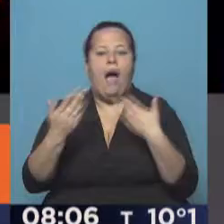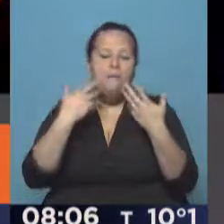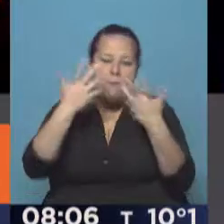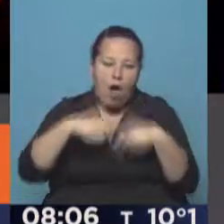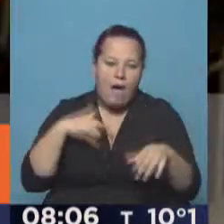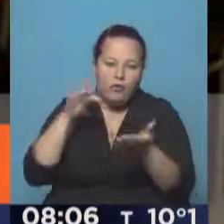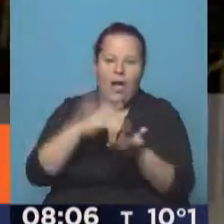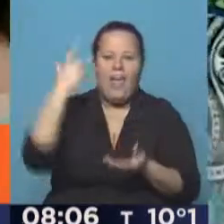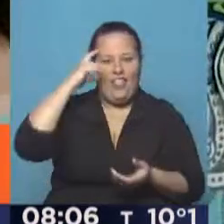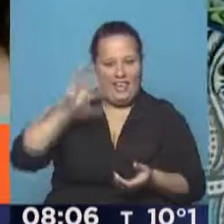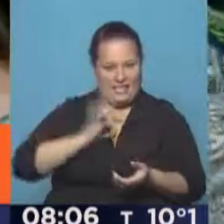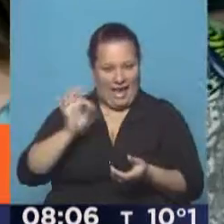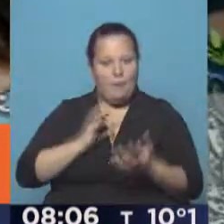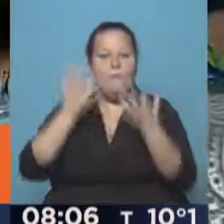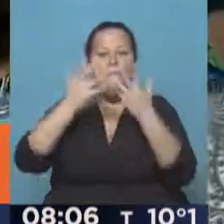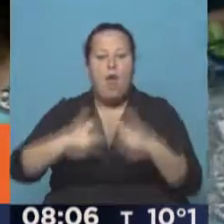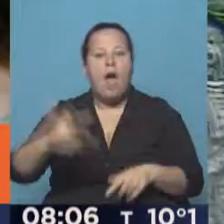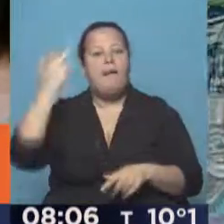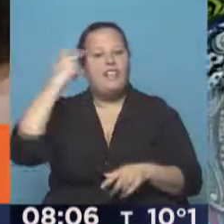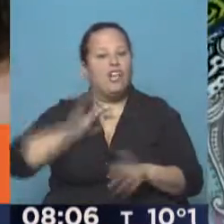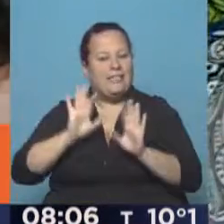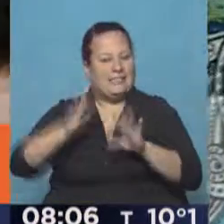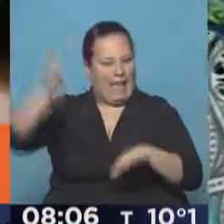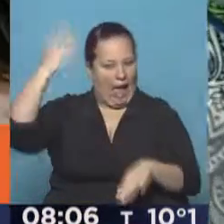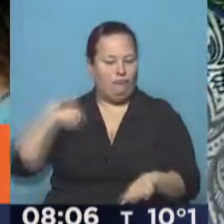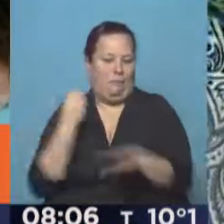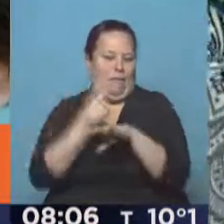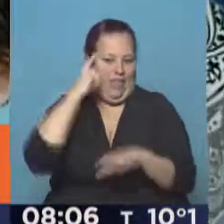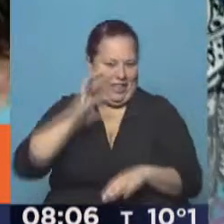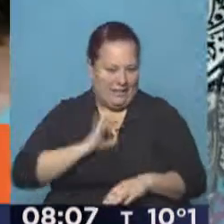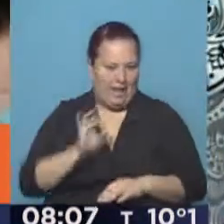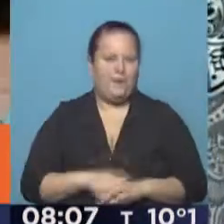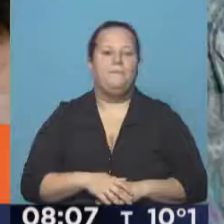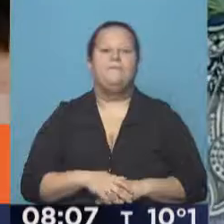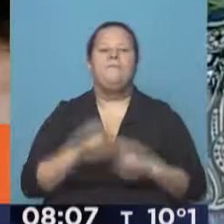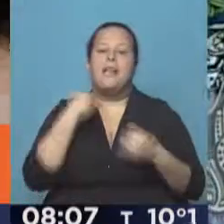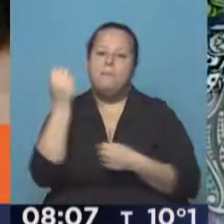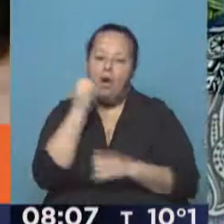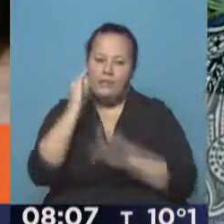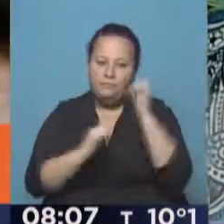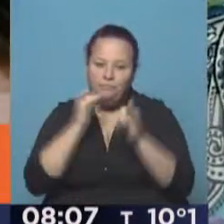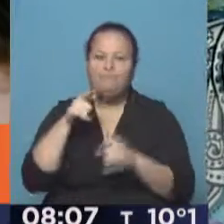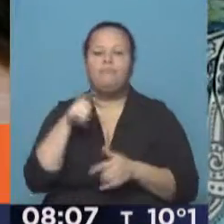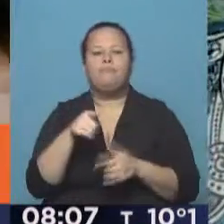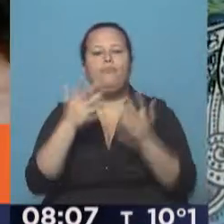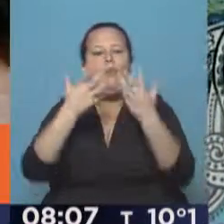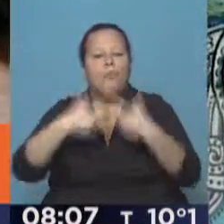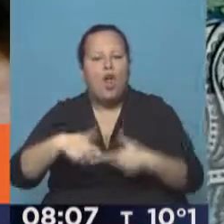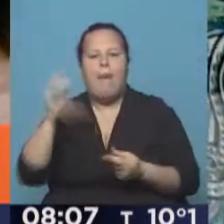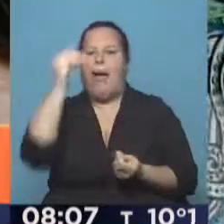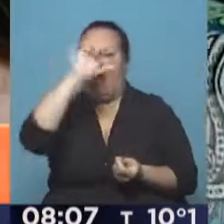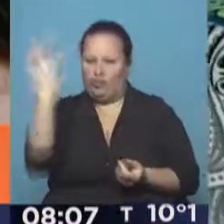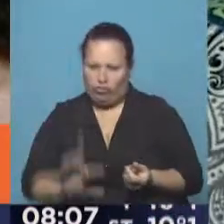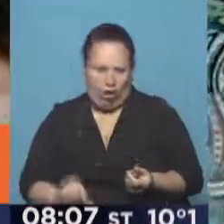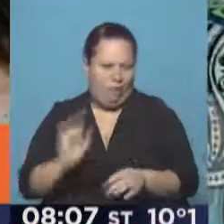programa hace 10 años pero el programa hace 18 años que está en vigencia lo que cabe aclarar es que es un programa sumamente federal